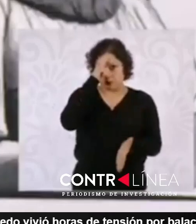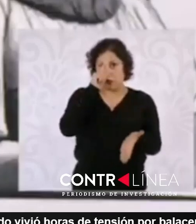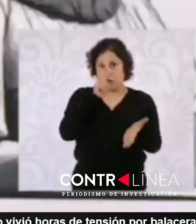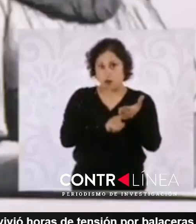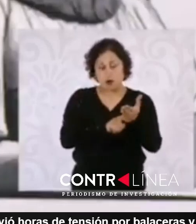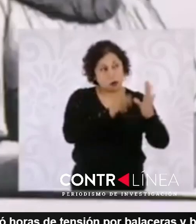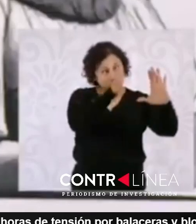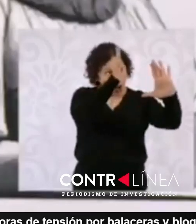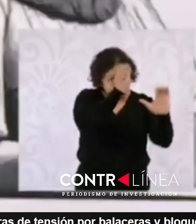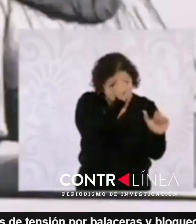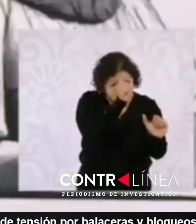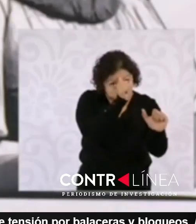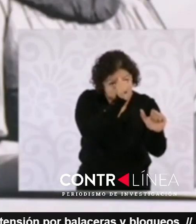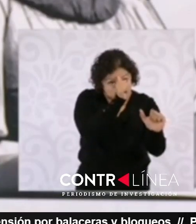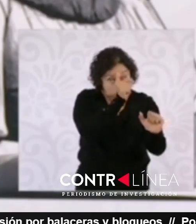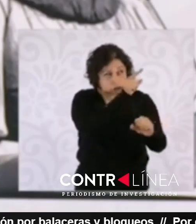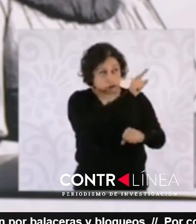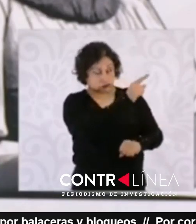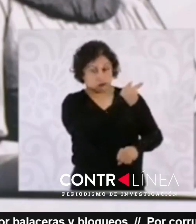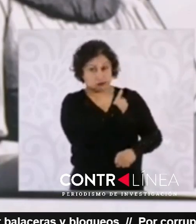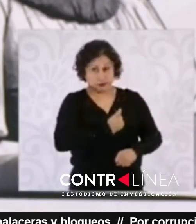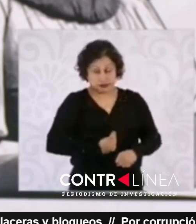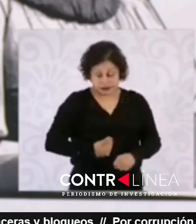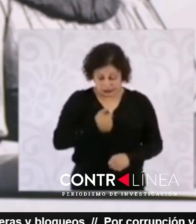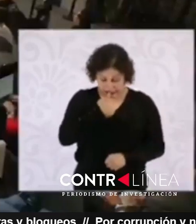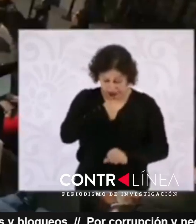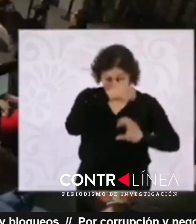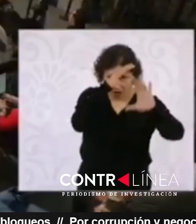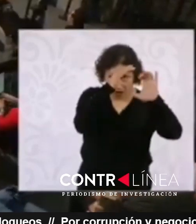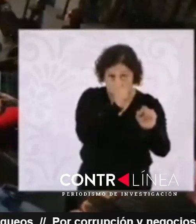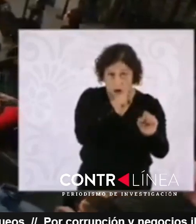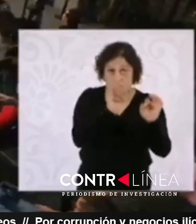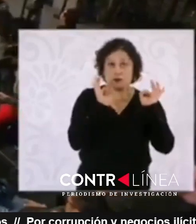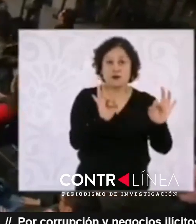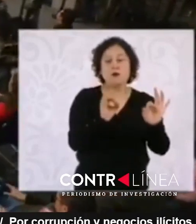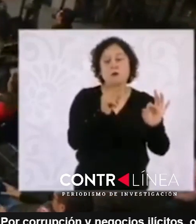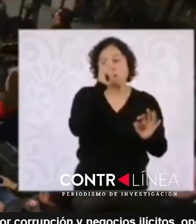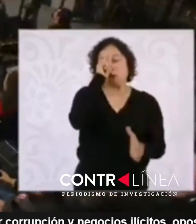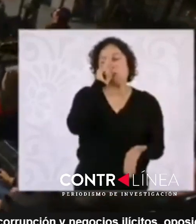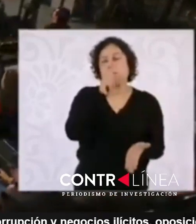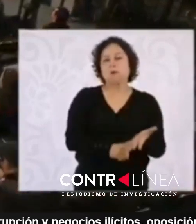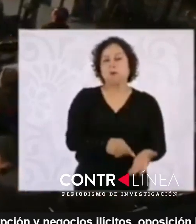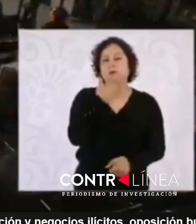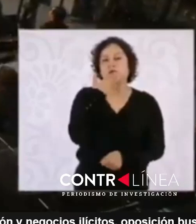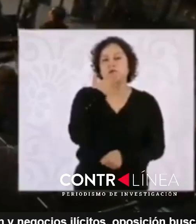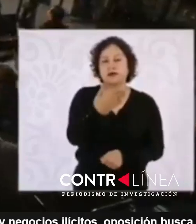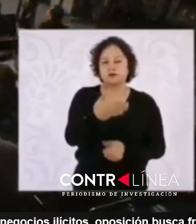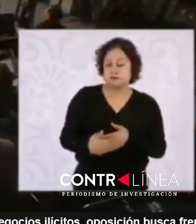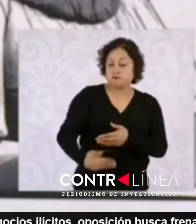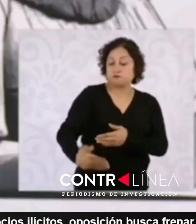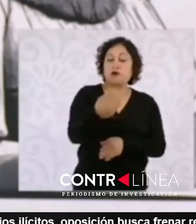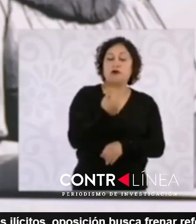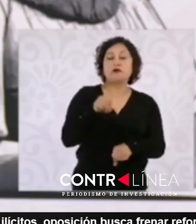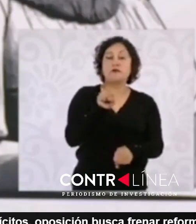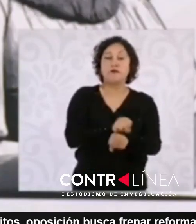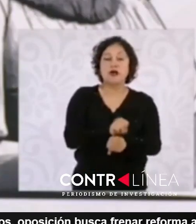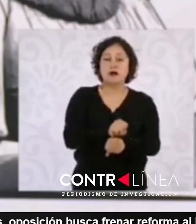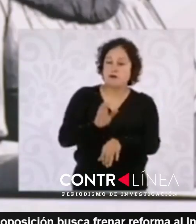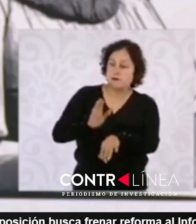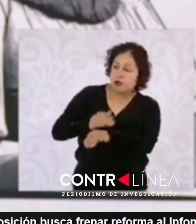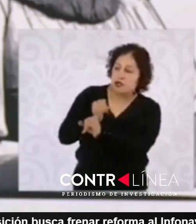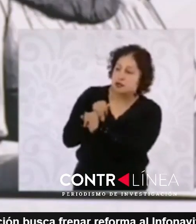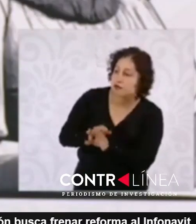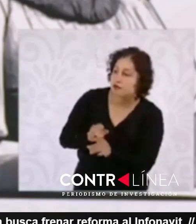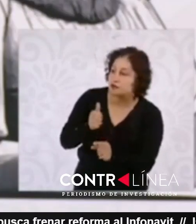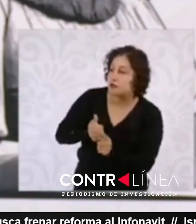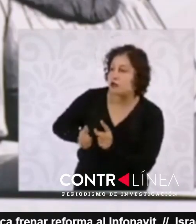ya estaremos informando de este mes de trabajo de los equipos de seguridad y los equipos de comercio.